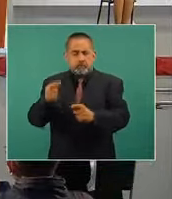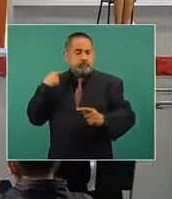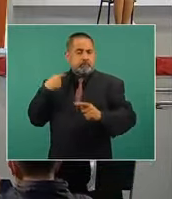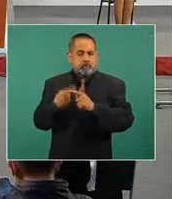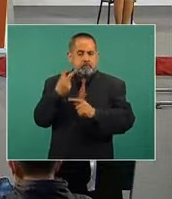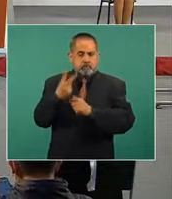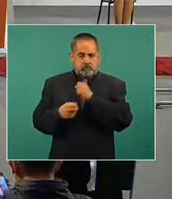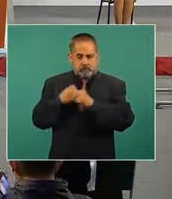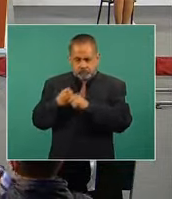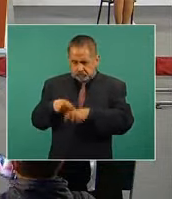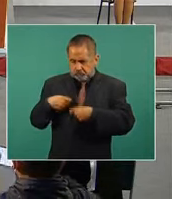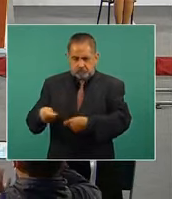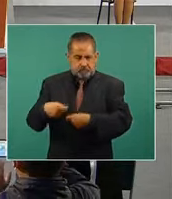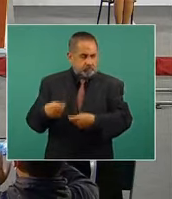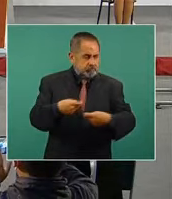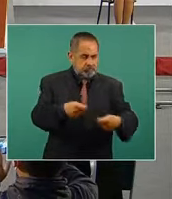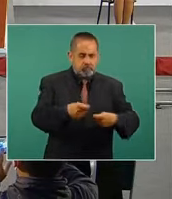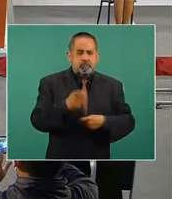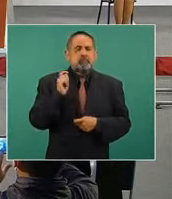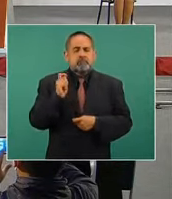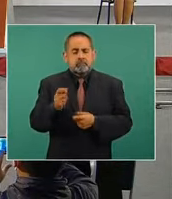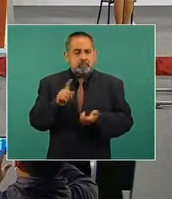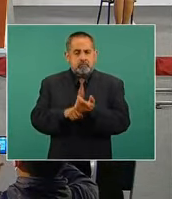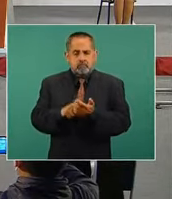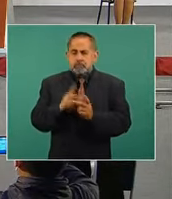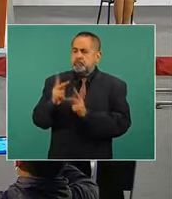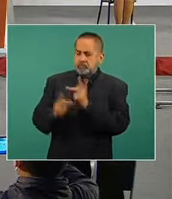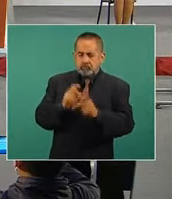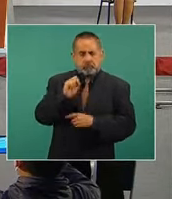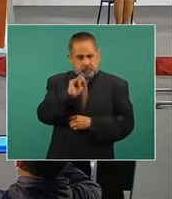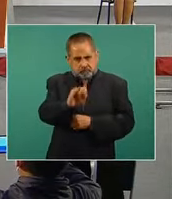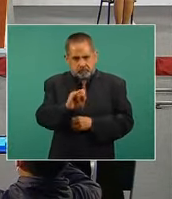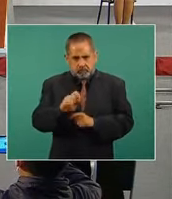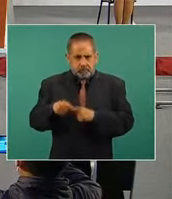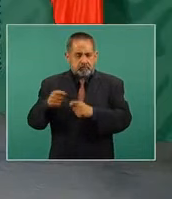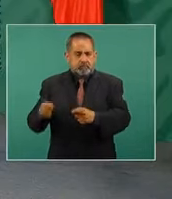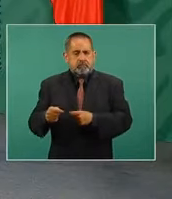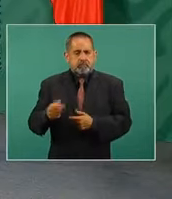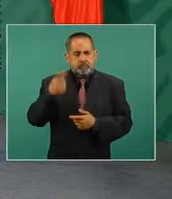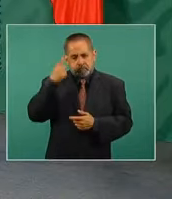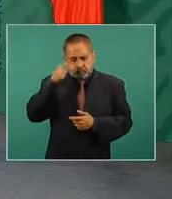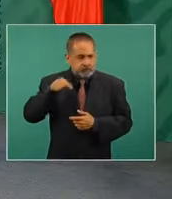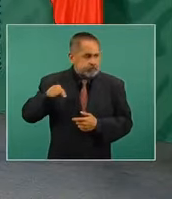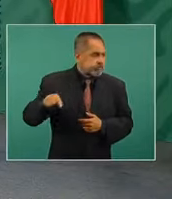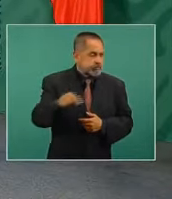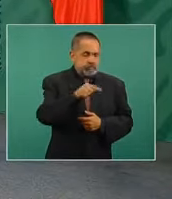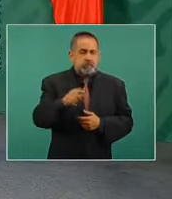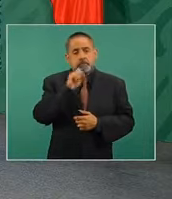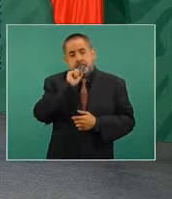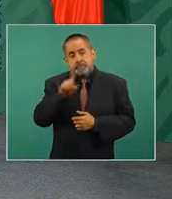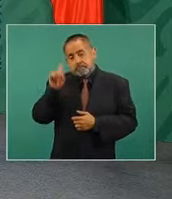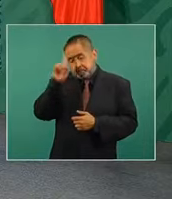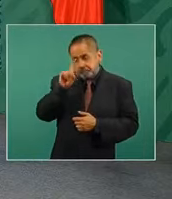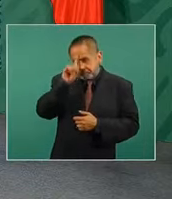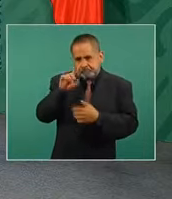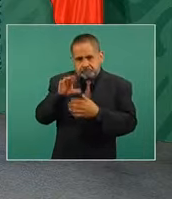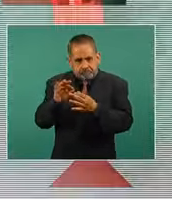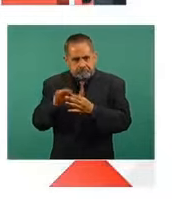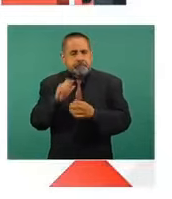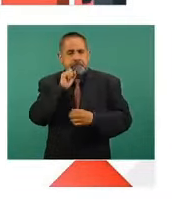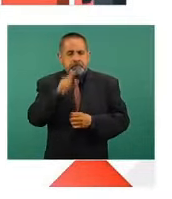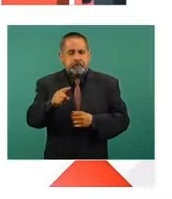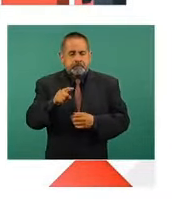también hemos puesto énfasis en dar créditos tanto a la parte hipotecaria, y hemos orientado también los recursos para que